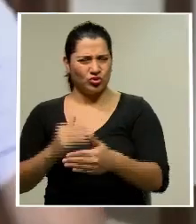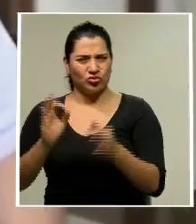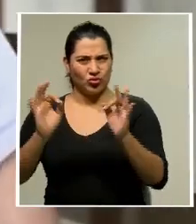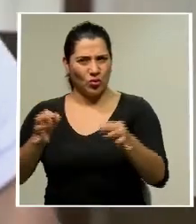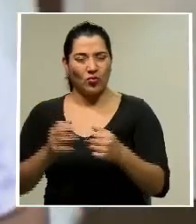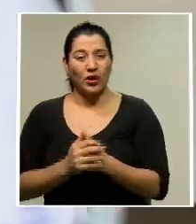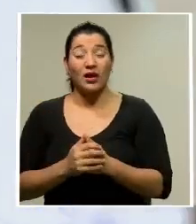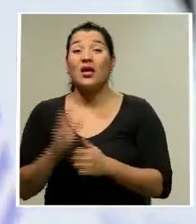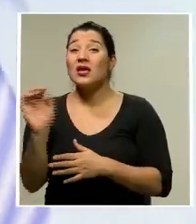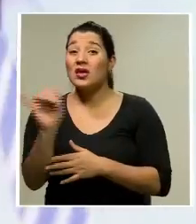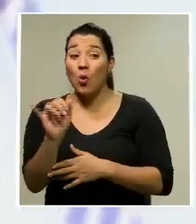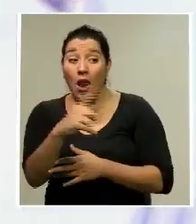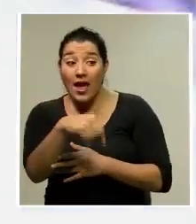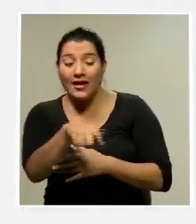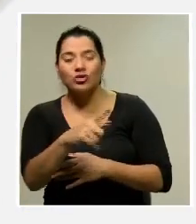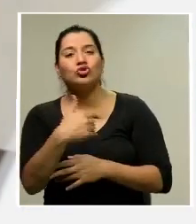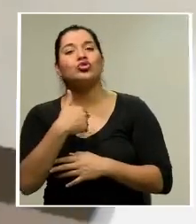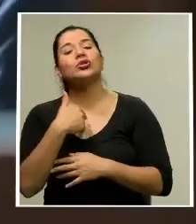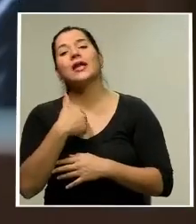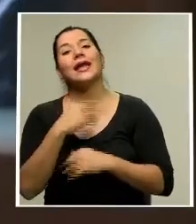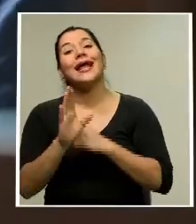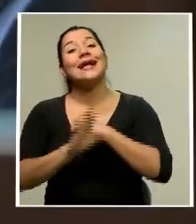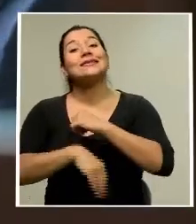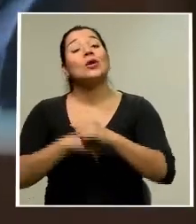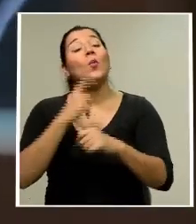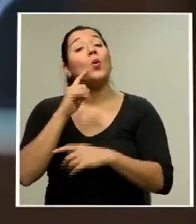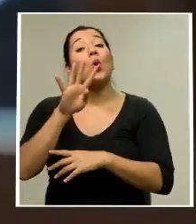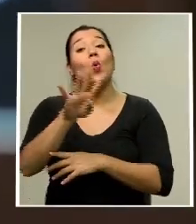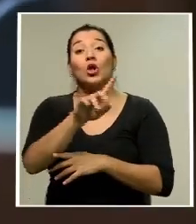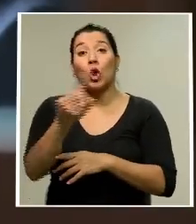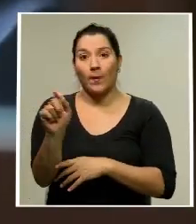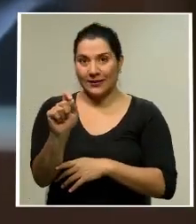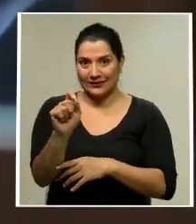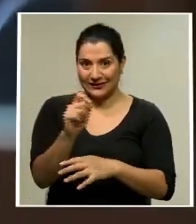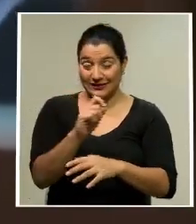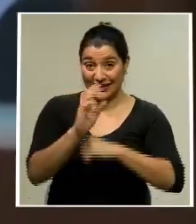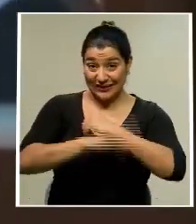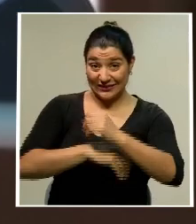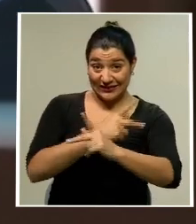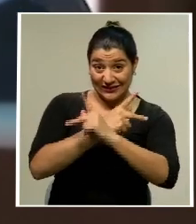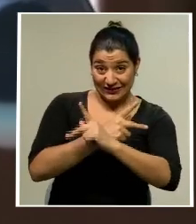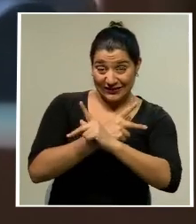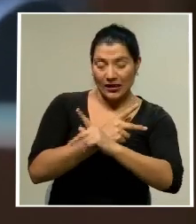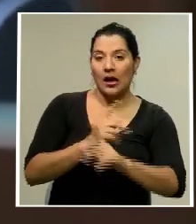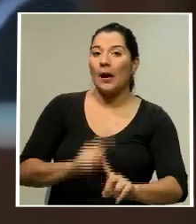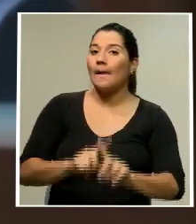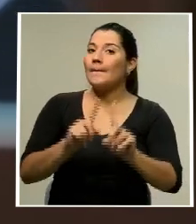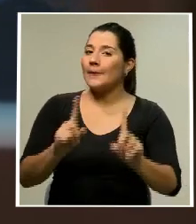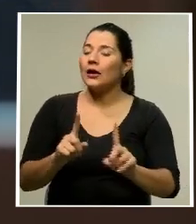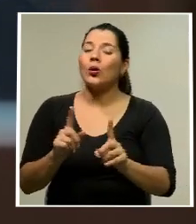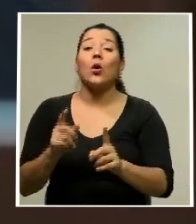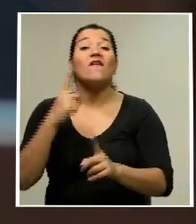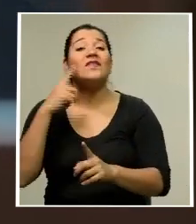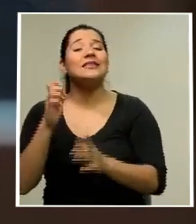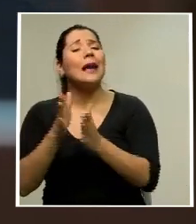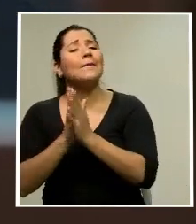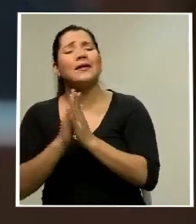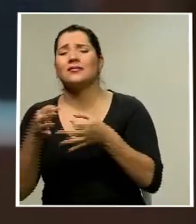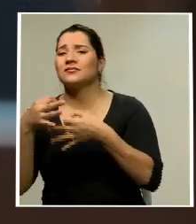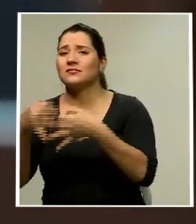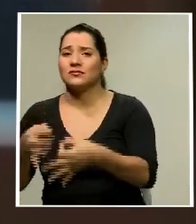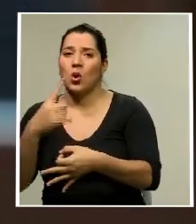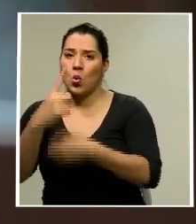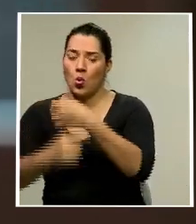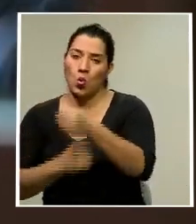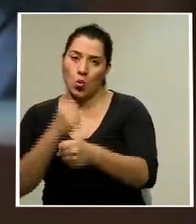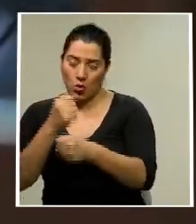no 4 meses como fueron fijadas. Al respecto de las petitorias del Ministerio Público, los abogados insisten en que los argumentos presentados por la Fiscalía